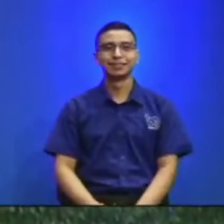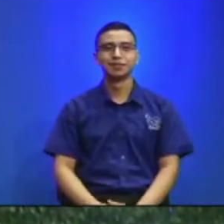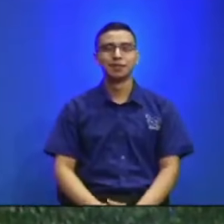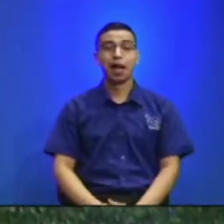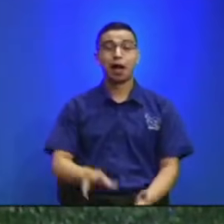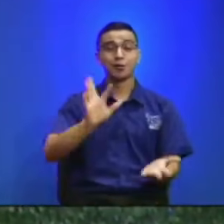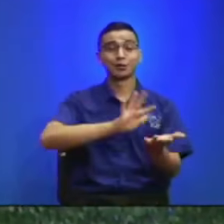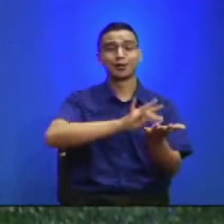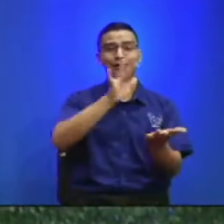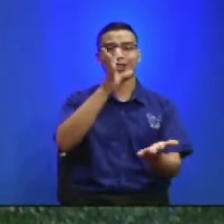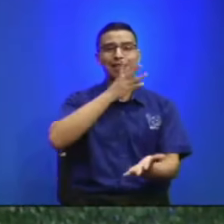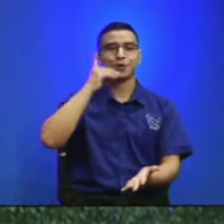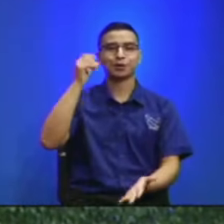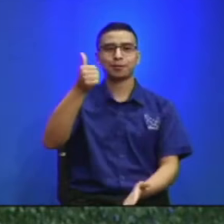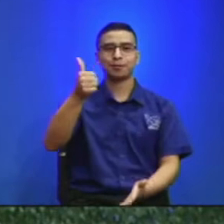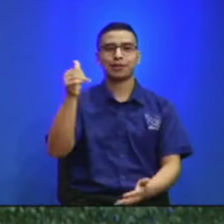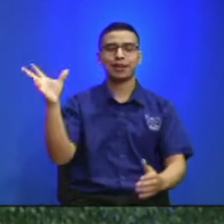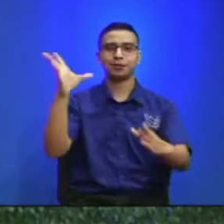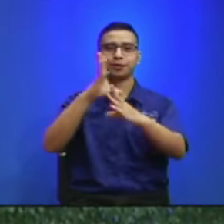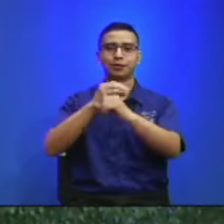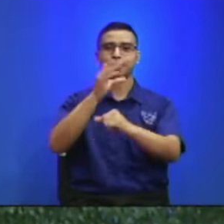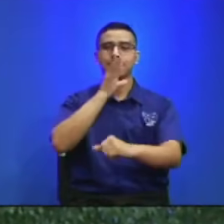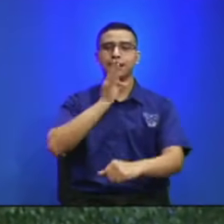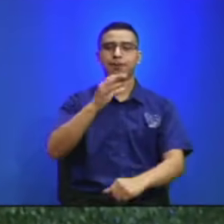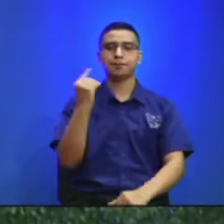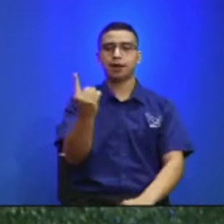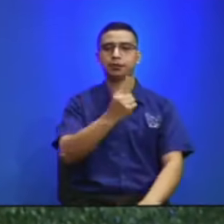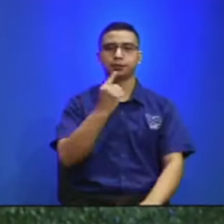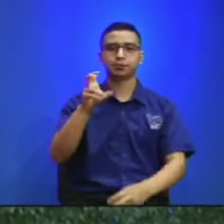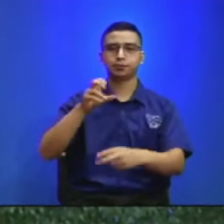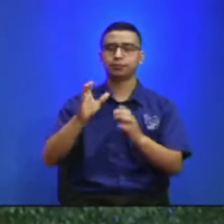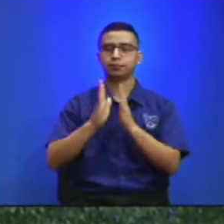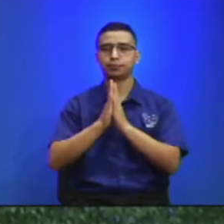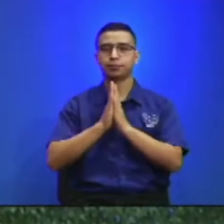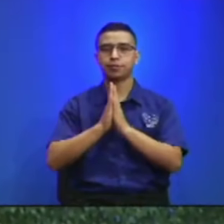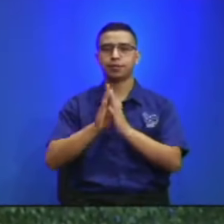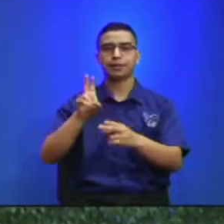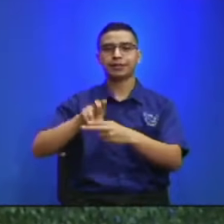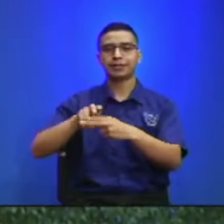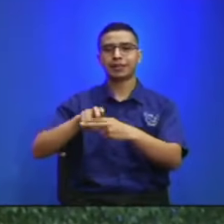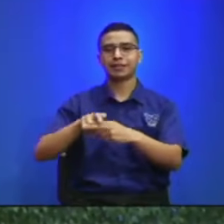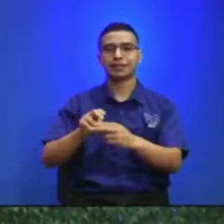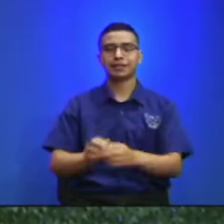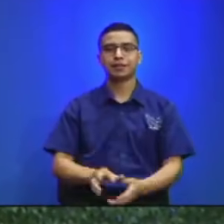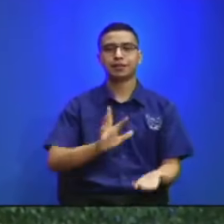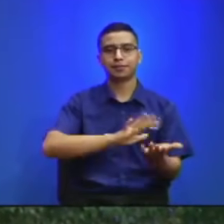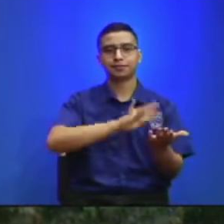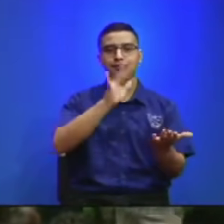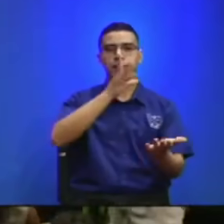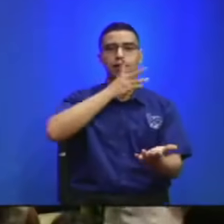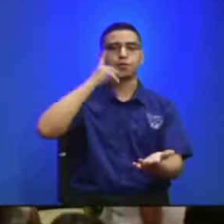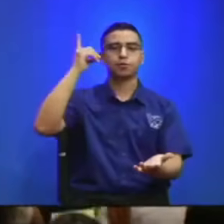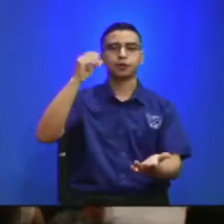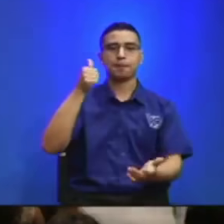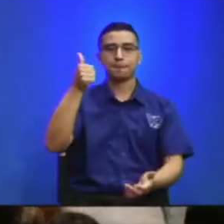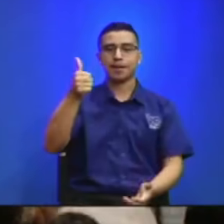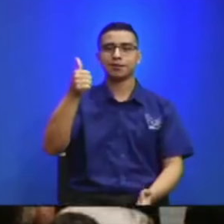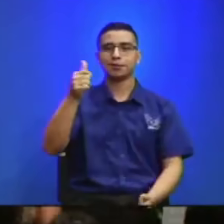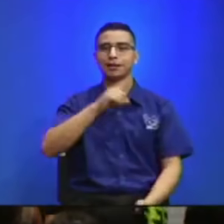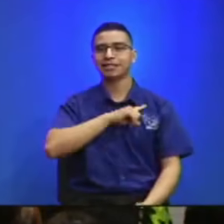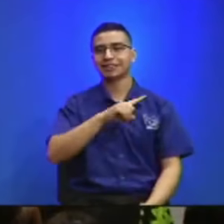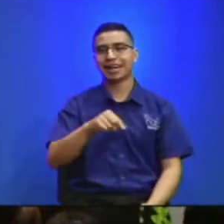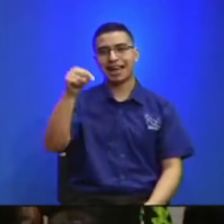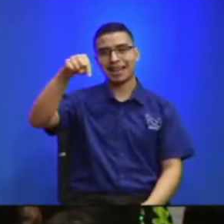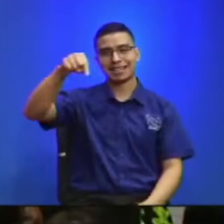gloria dios buenas noches hermanos hermanas tomar tu lugar gloria a dios que bendición de veras